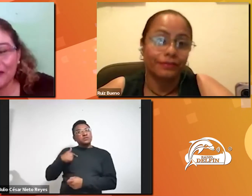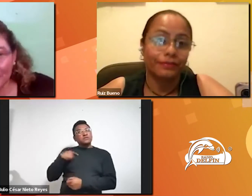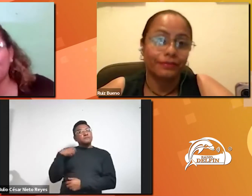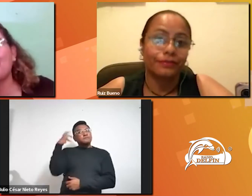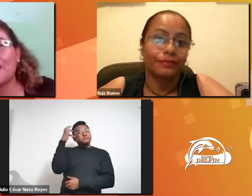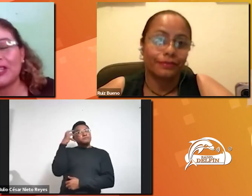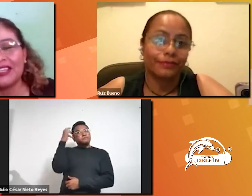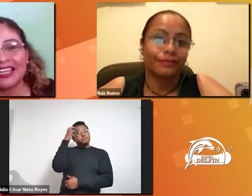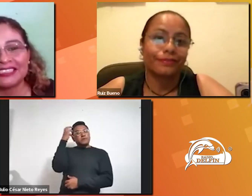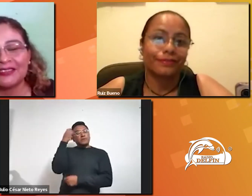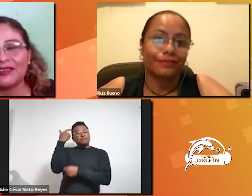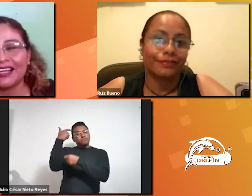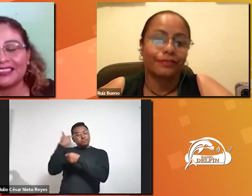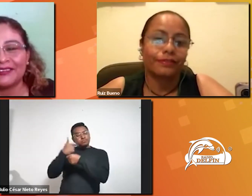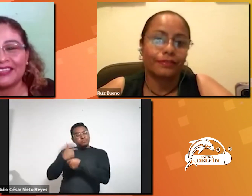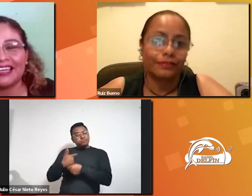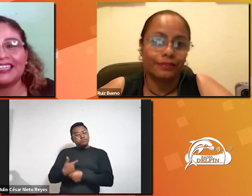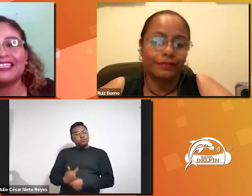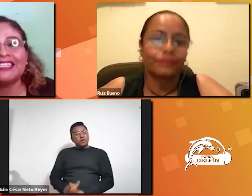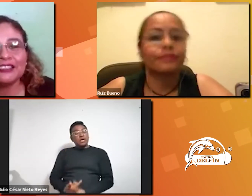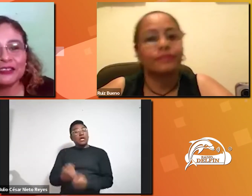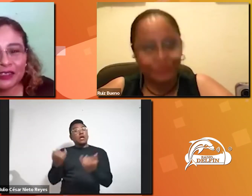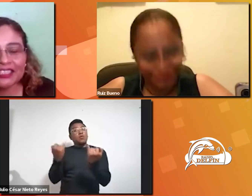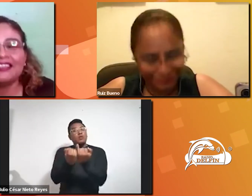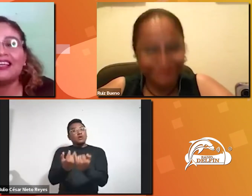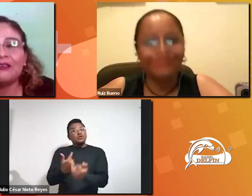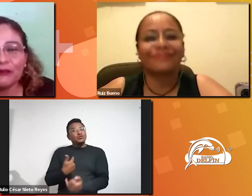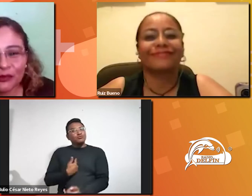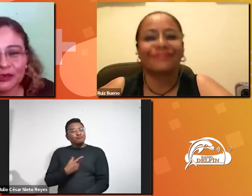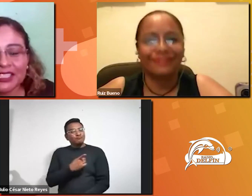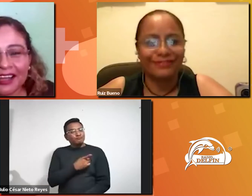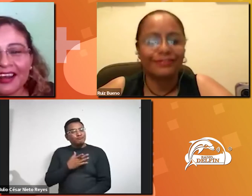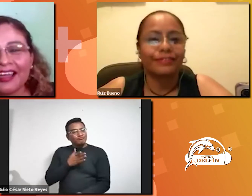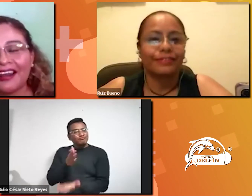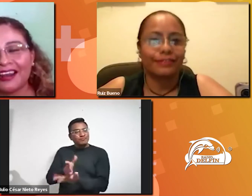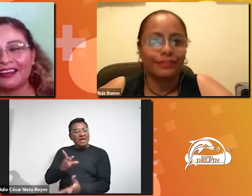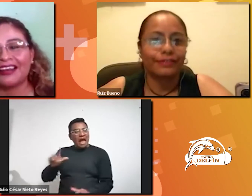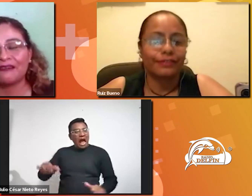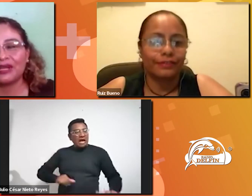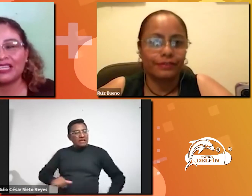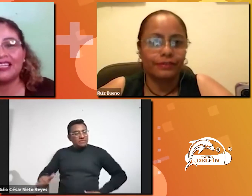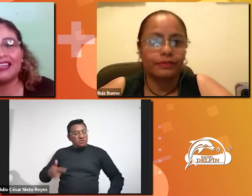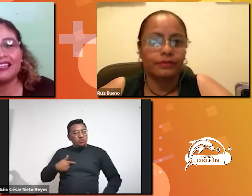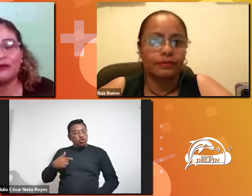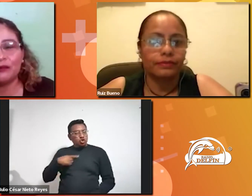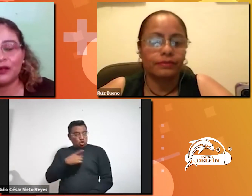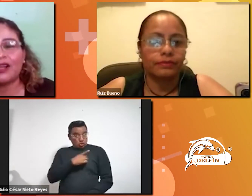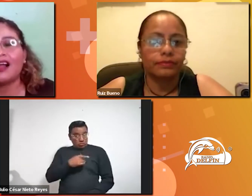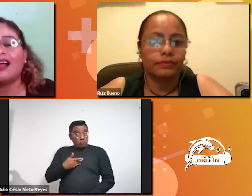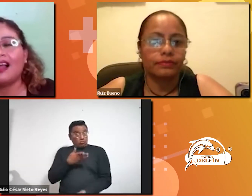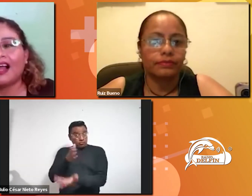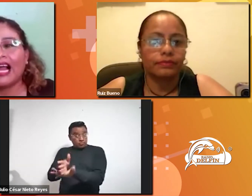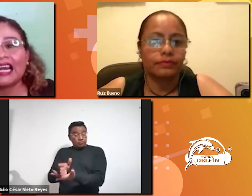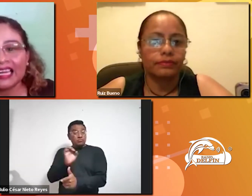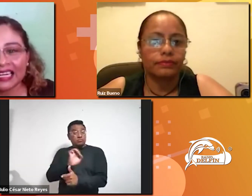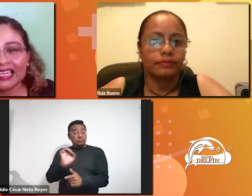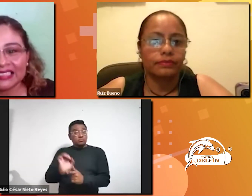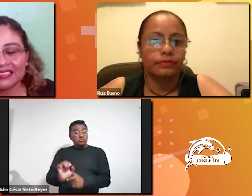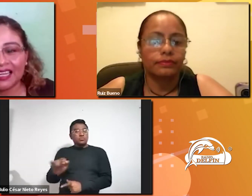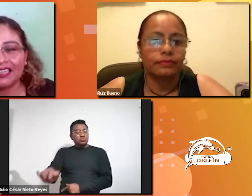me fui nuevamente a hacer mis actividades. Solita busqué la manera de volver